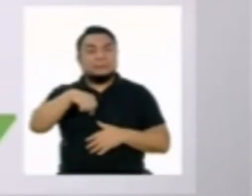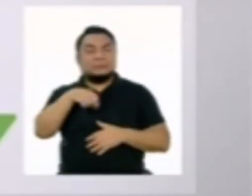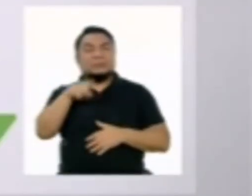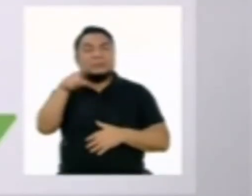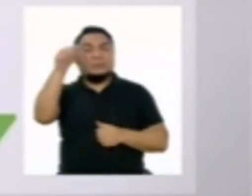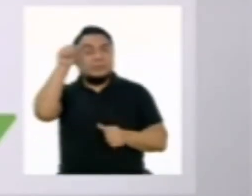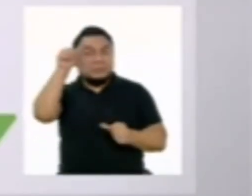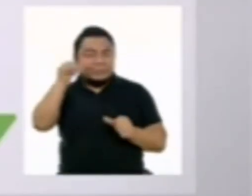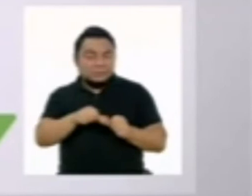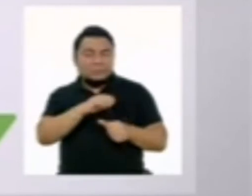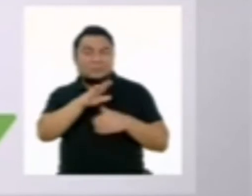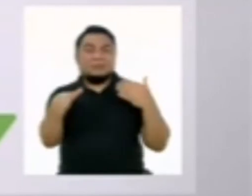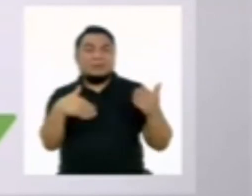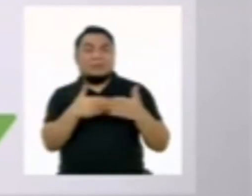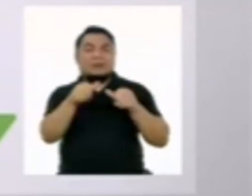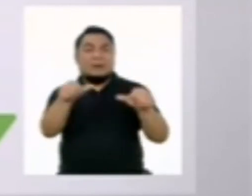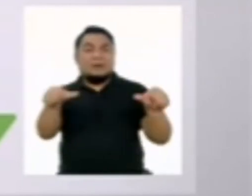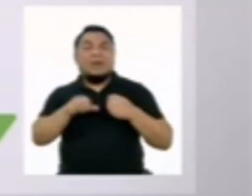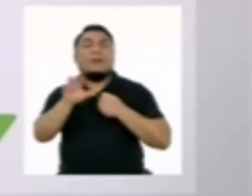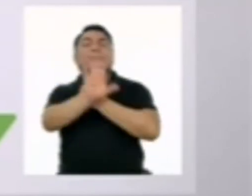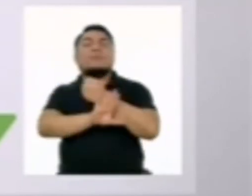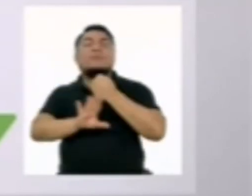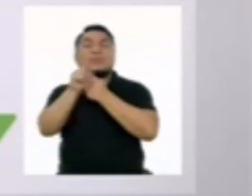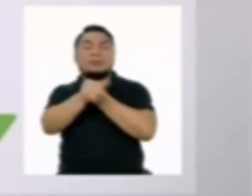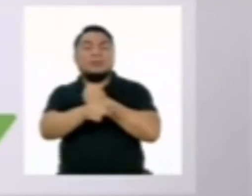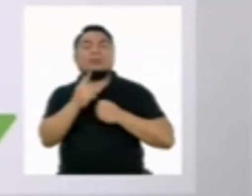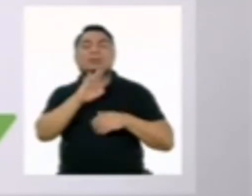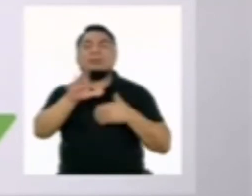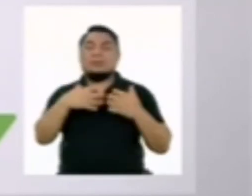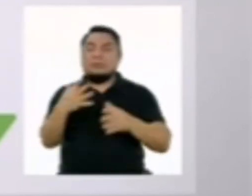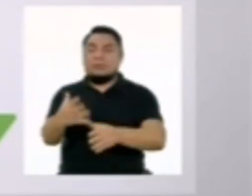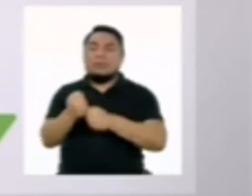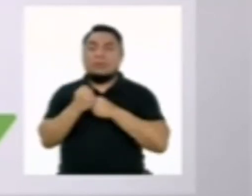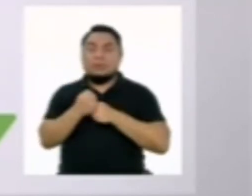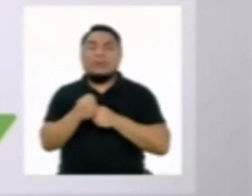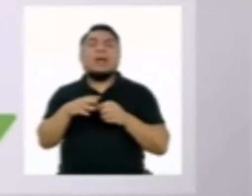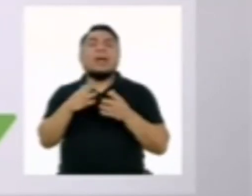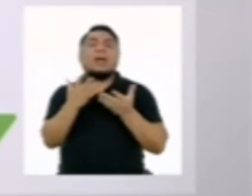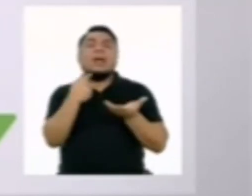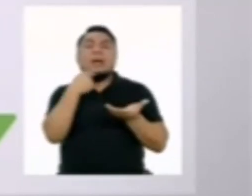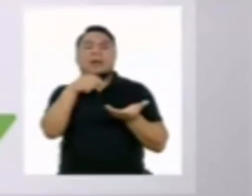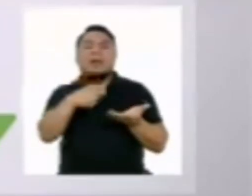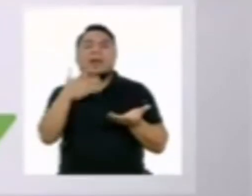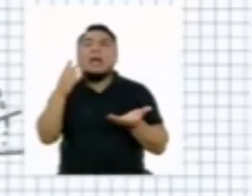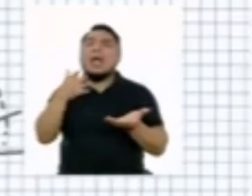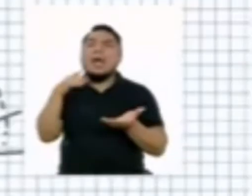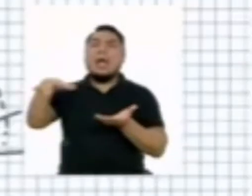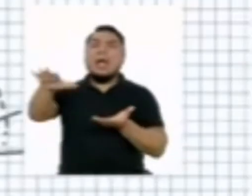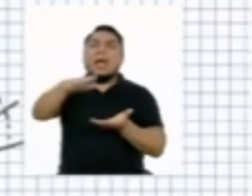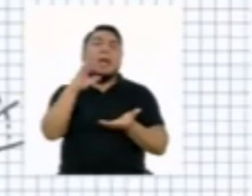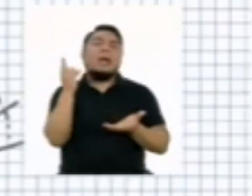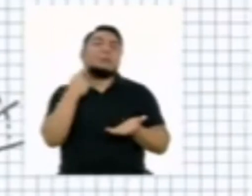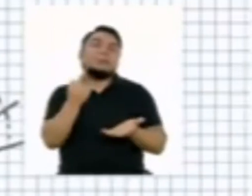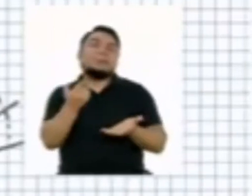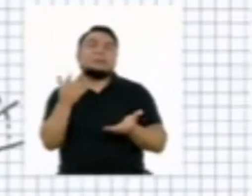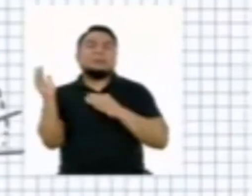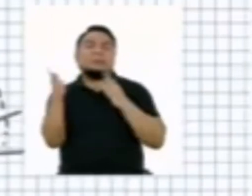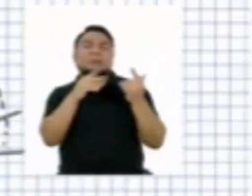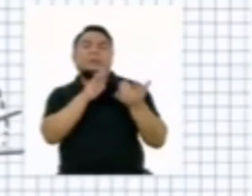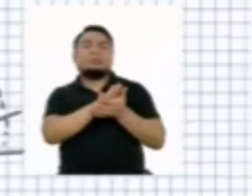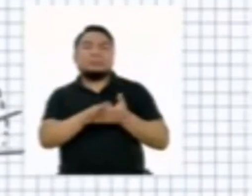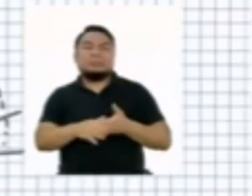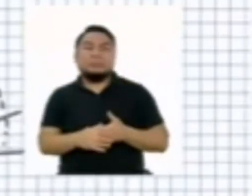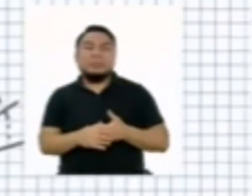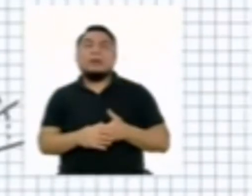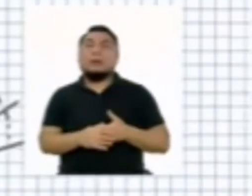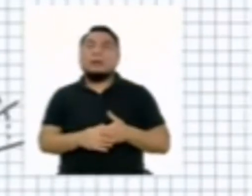la capacidad de estas áreas naturales protegidas para capturar carbono y purificar el aire. Pienso que si el